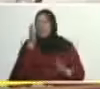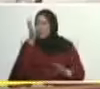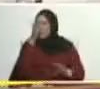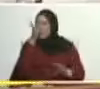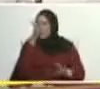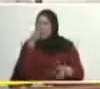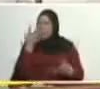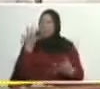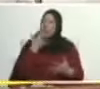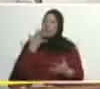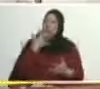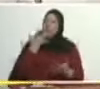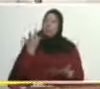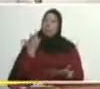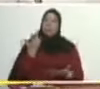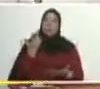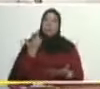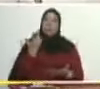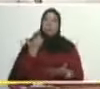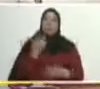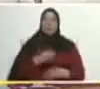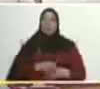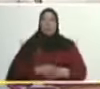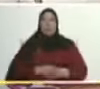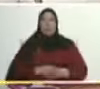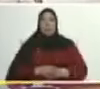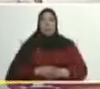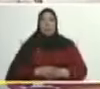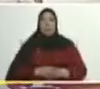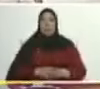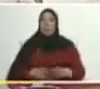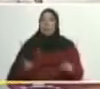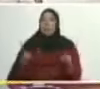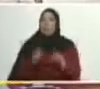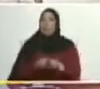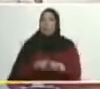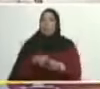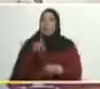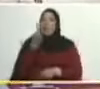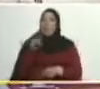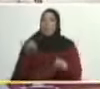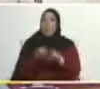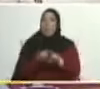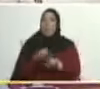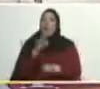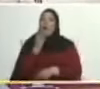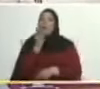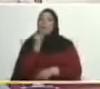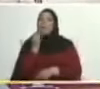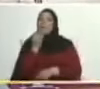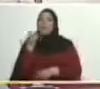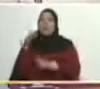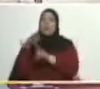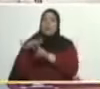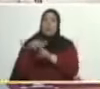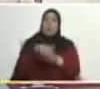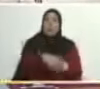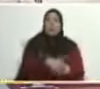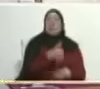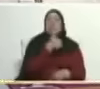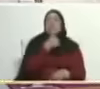chiste. Y es así, es el neofascismo. Y en Brasil, Bolsonaro, ¿apoyado por